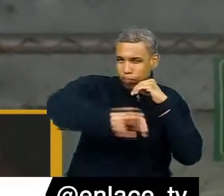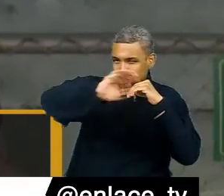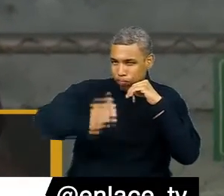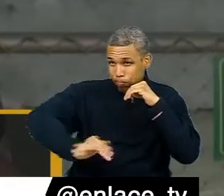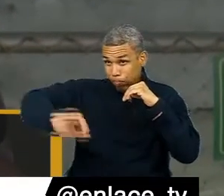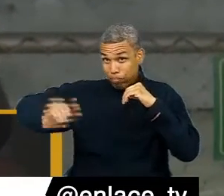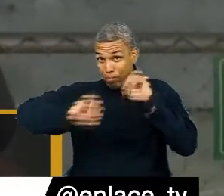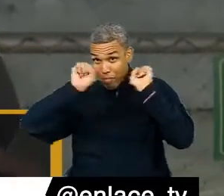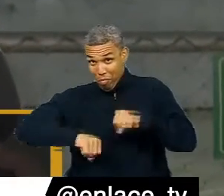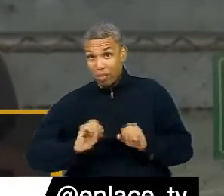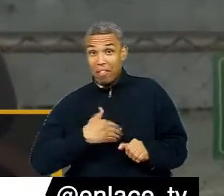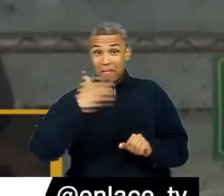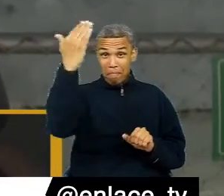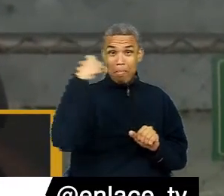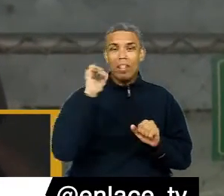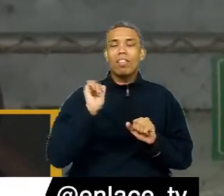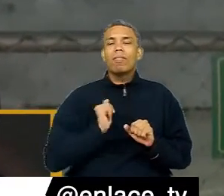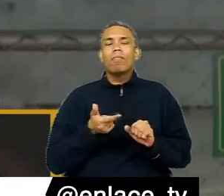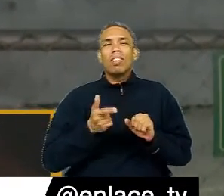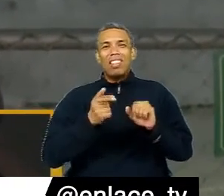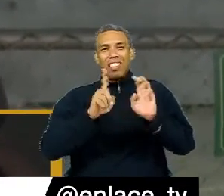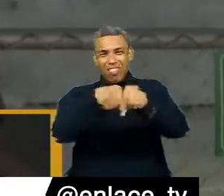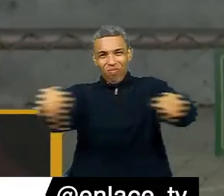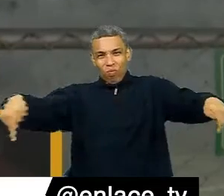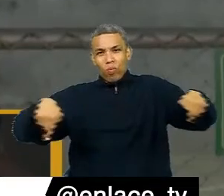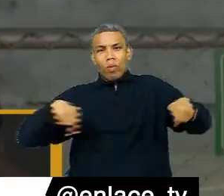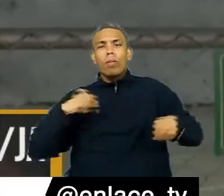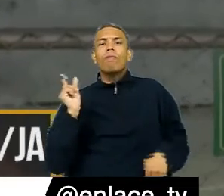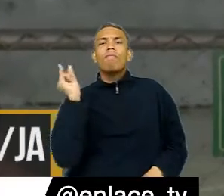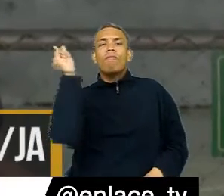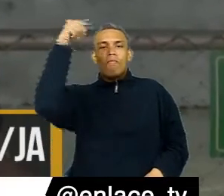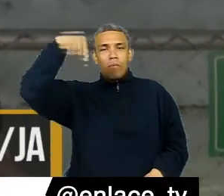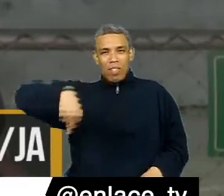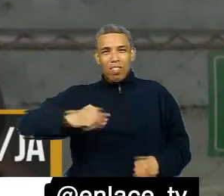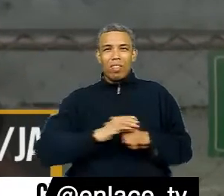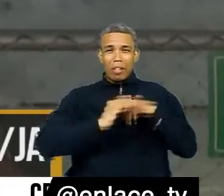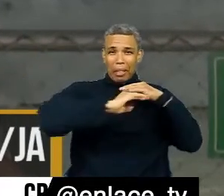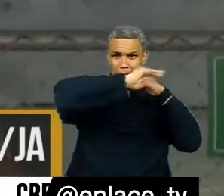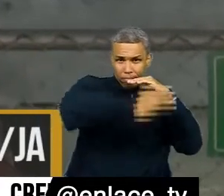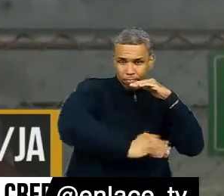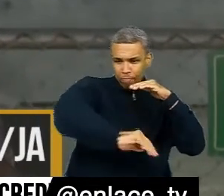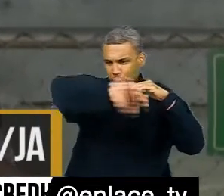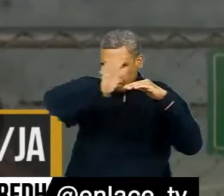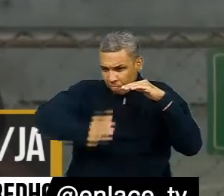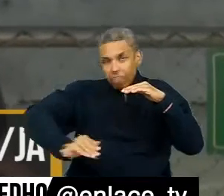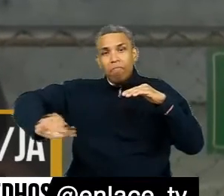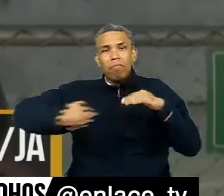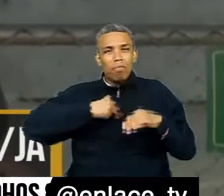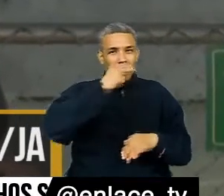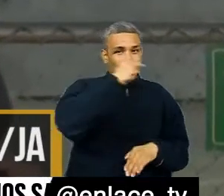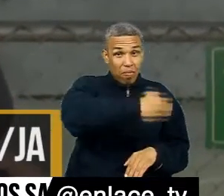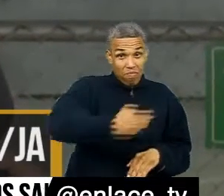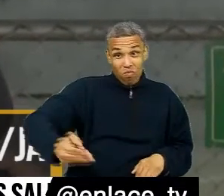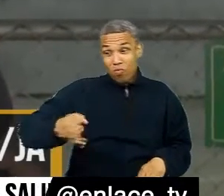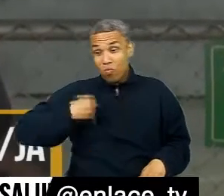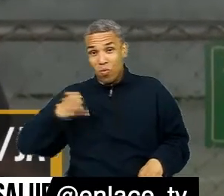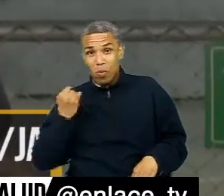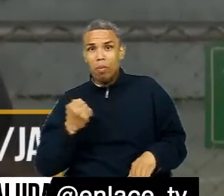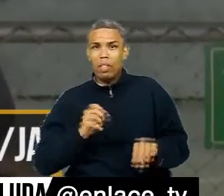tarde aquí en la pista de bicicross del Inderva, estaremos mostrando estos grandes talentos, estas grandes proyecciones